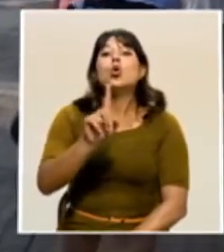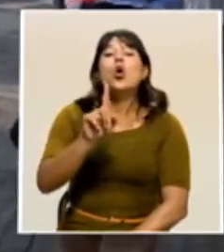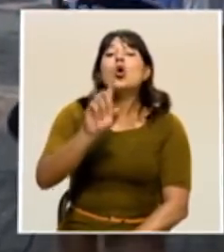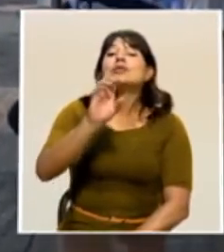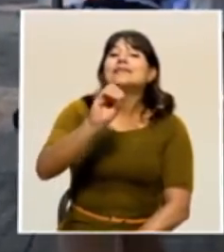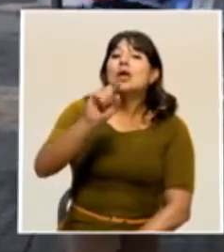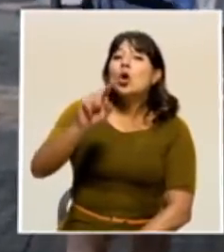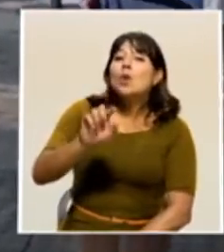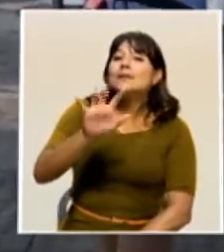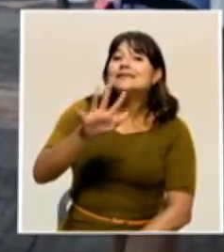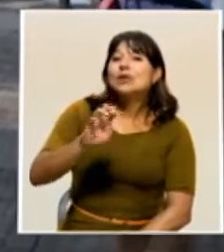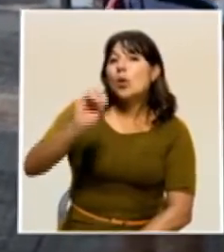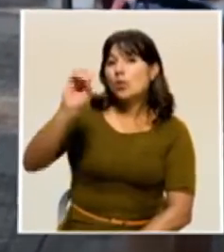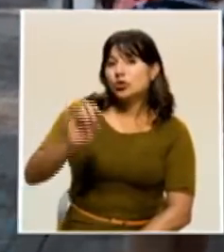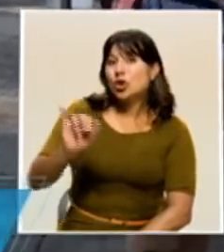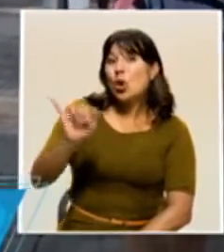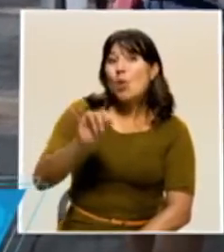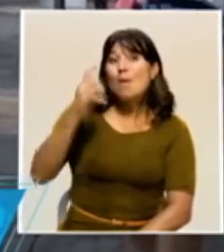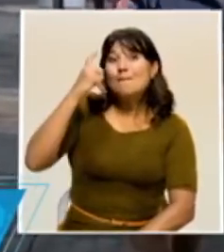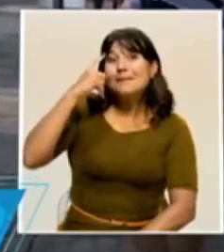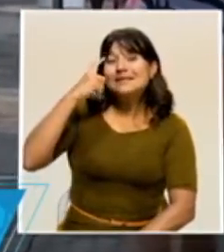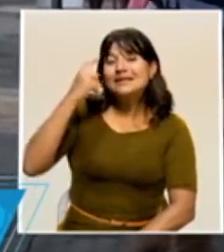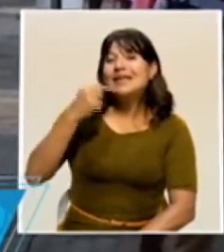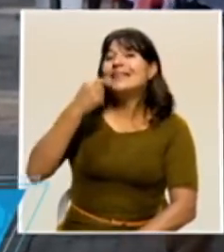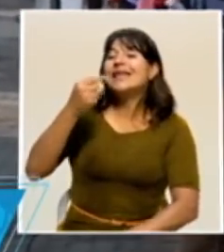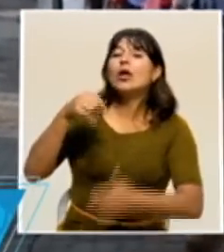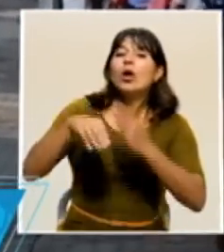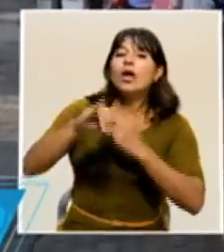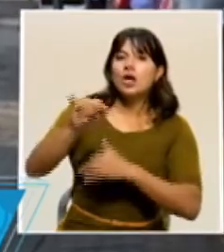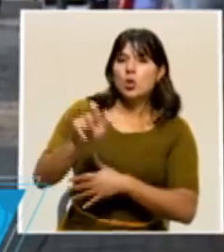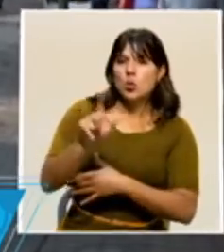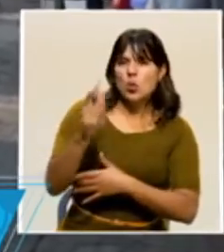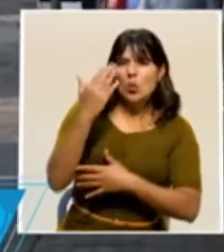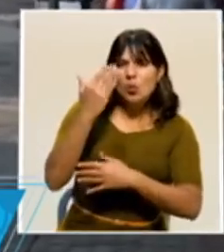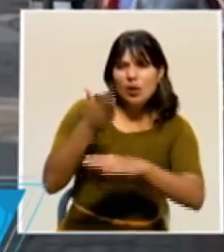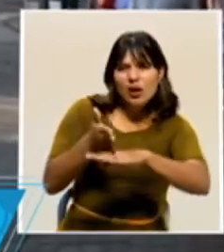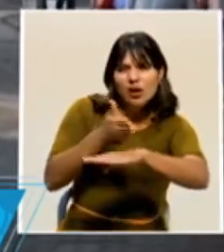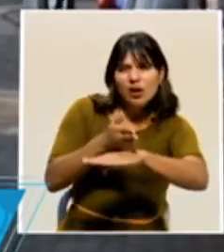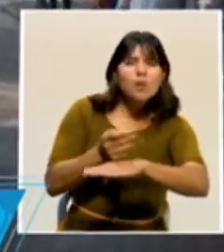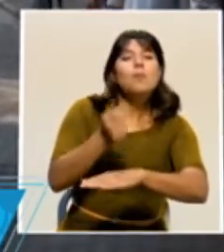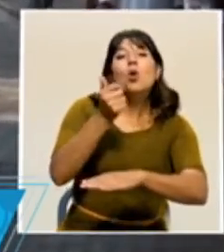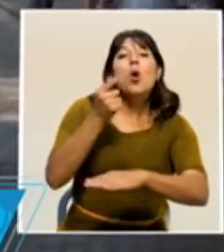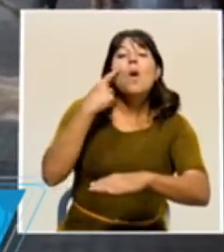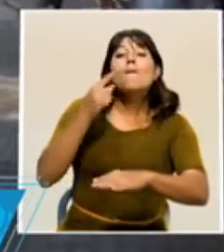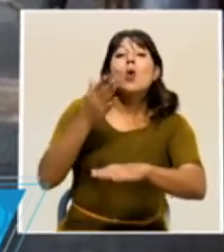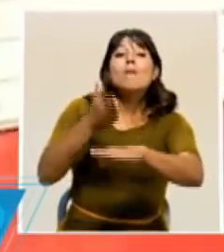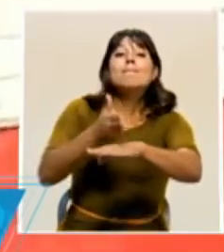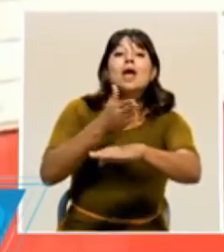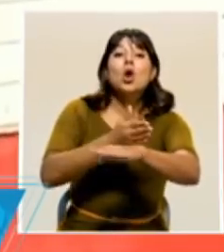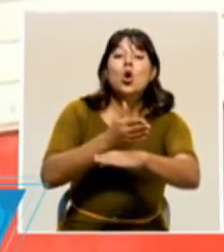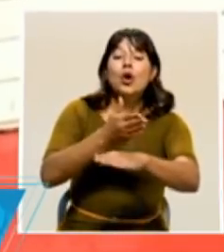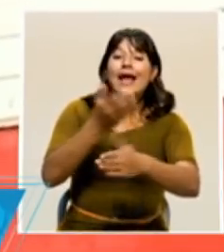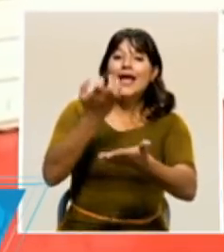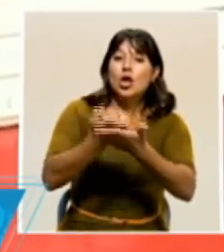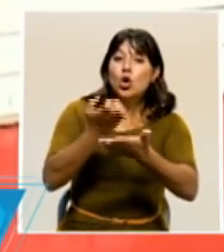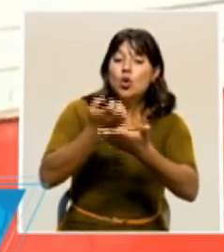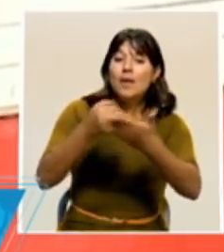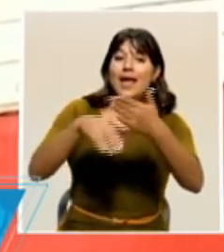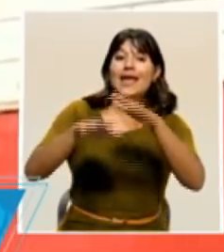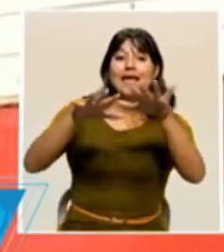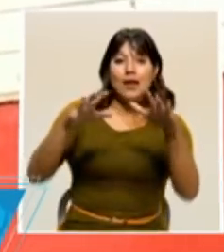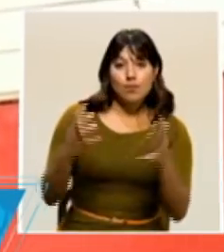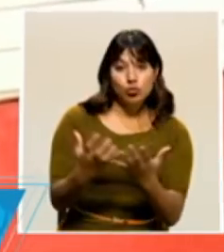de julio. Esto se debe mucho a la recuperación que ha tenido la economía a nivel mundial y que está mejorando la